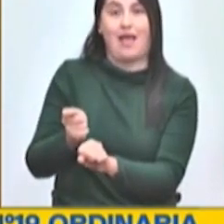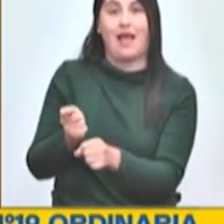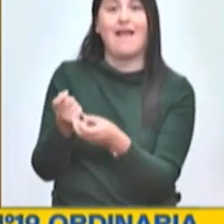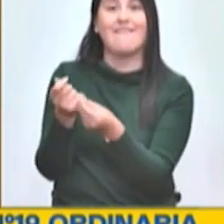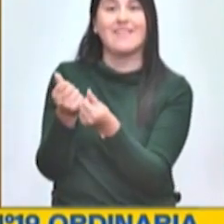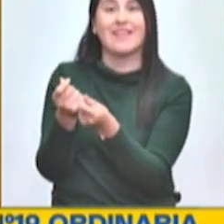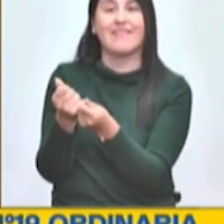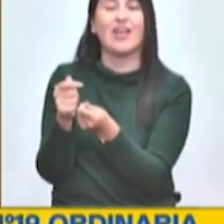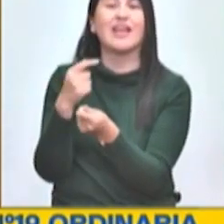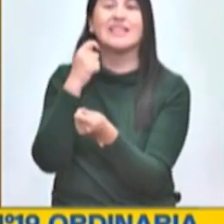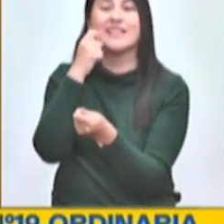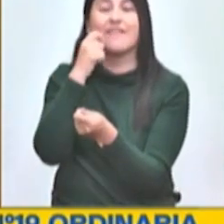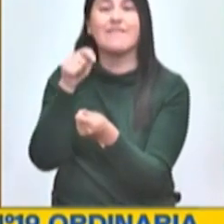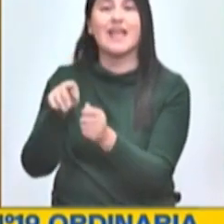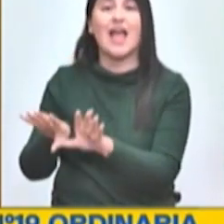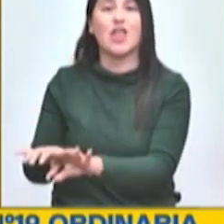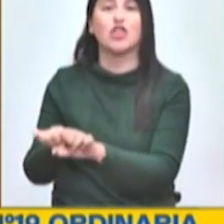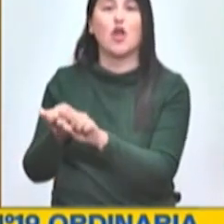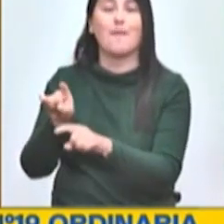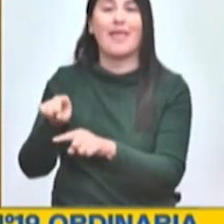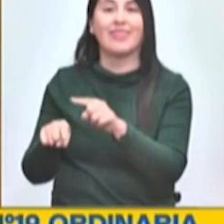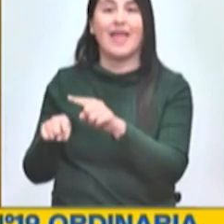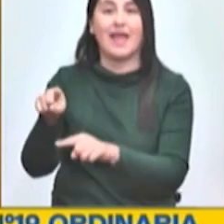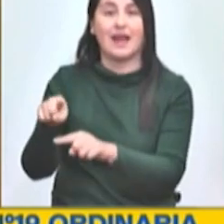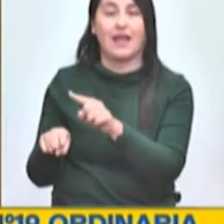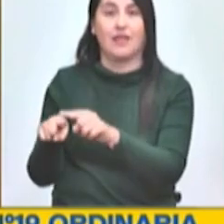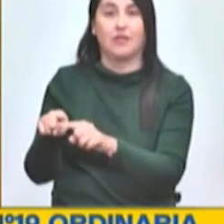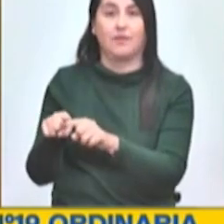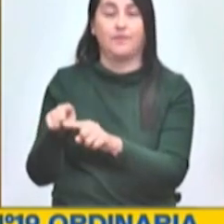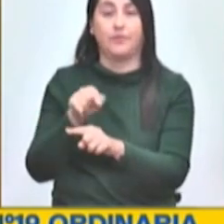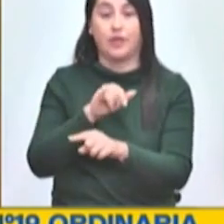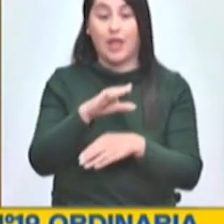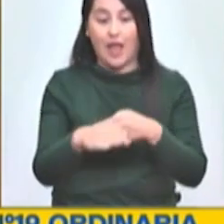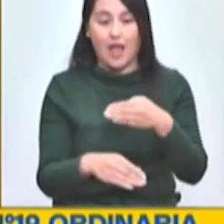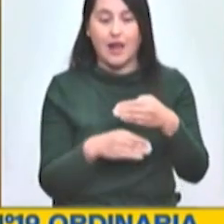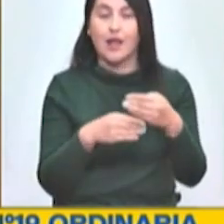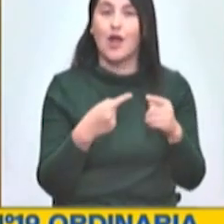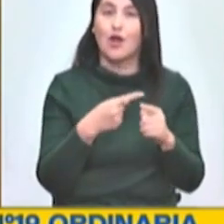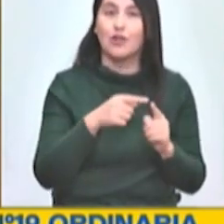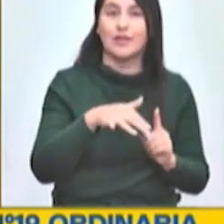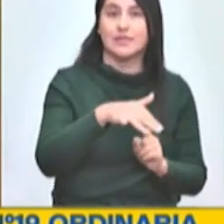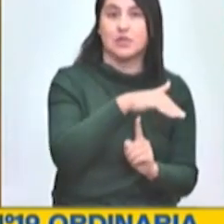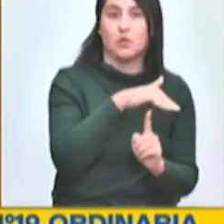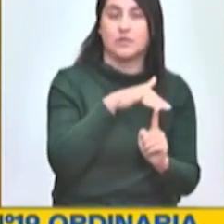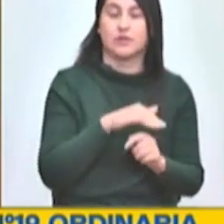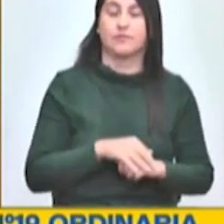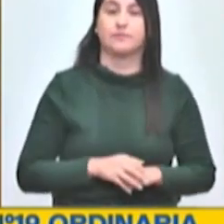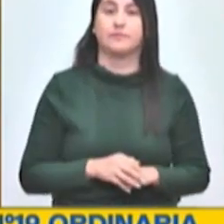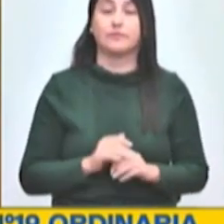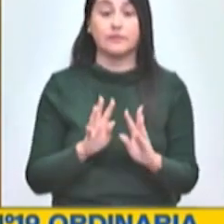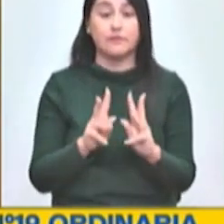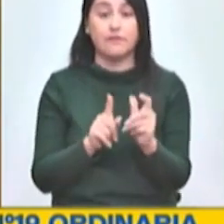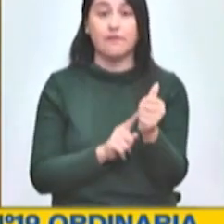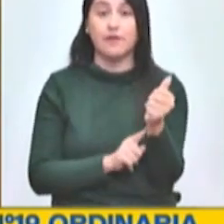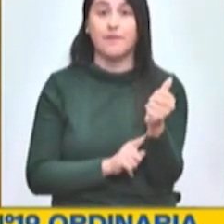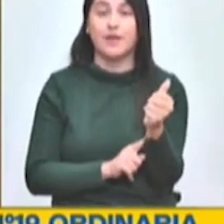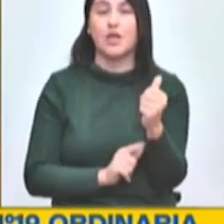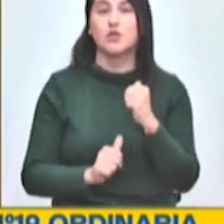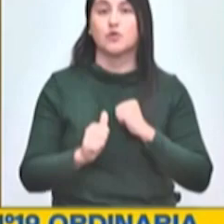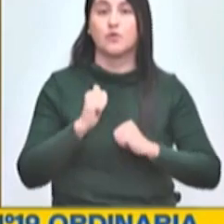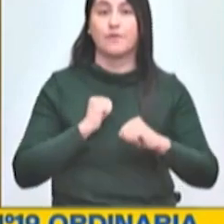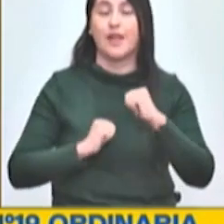significan esa toma y agrega otra situación más dice la familia sufriendo la